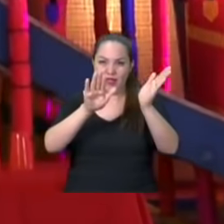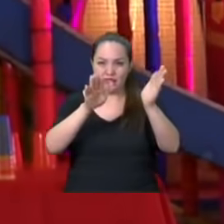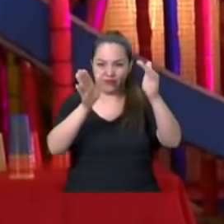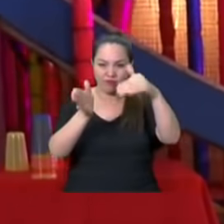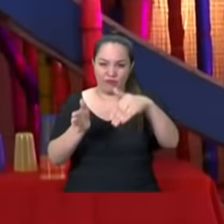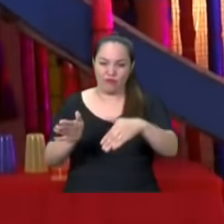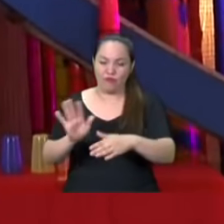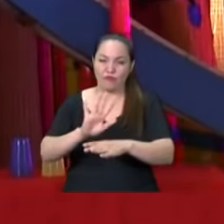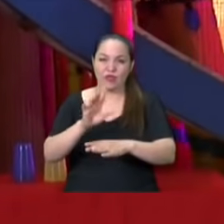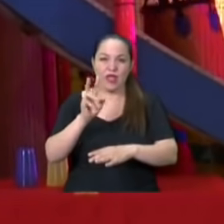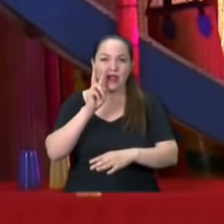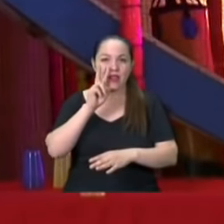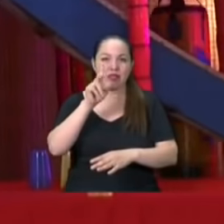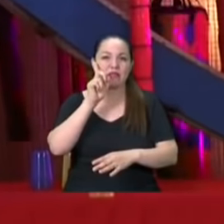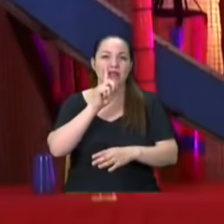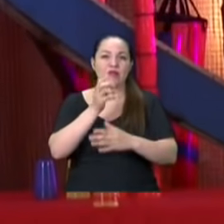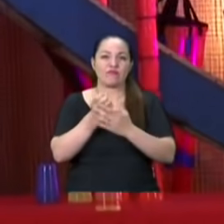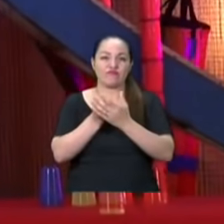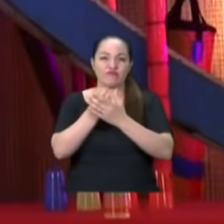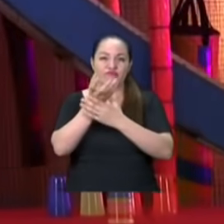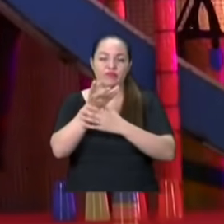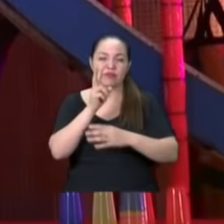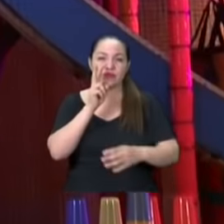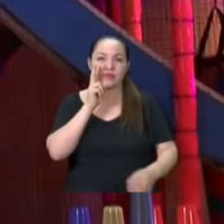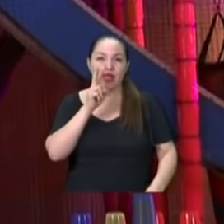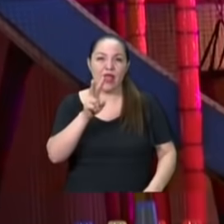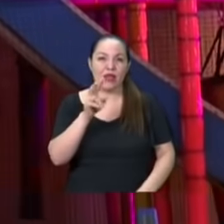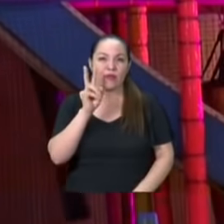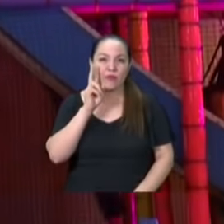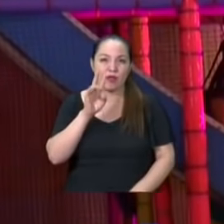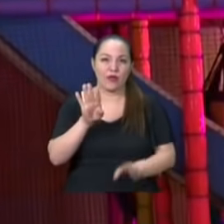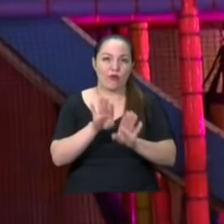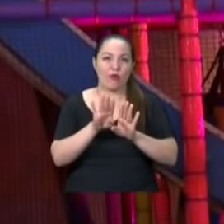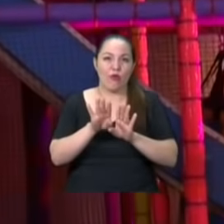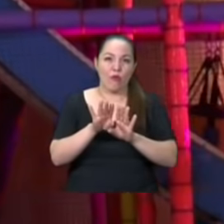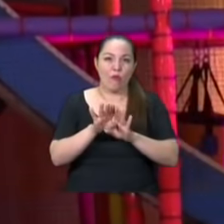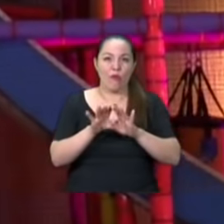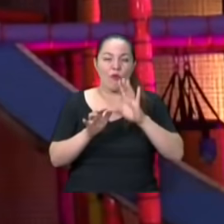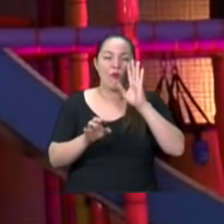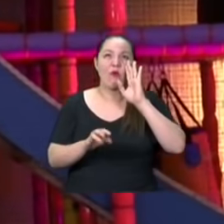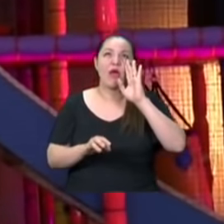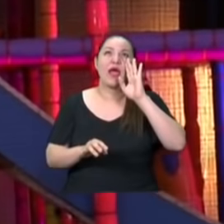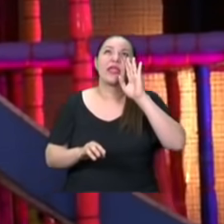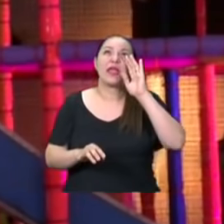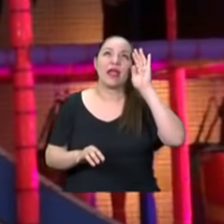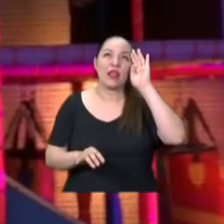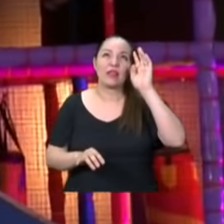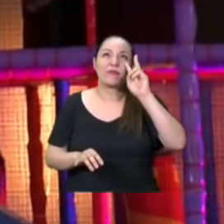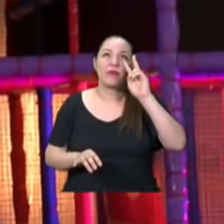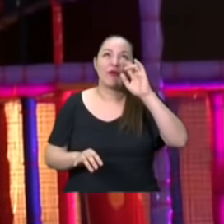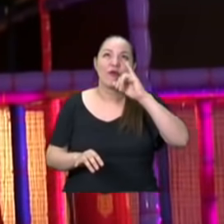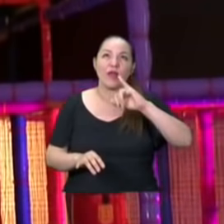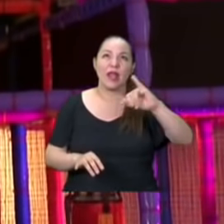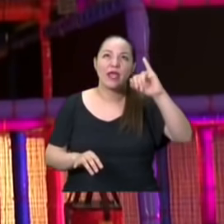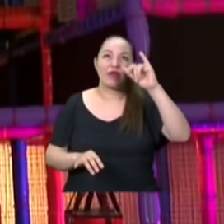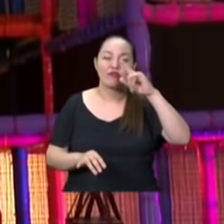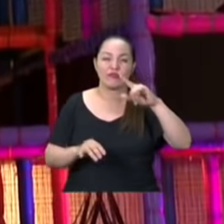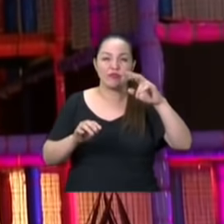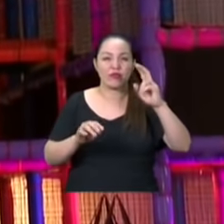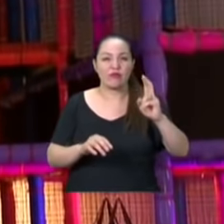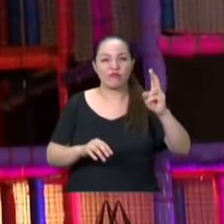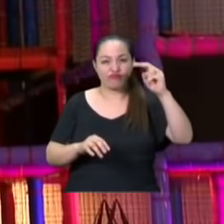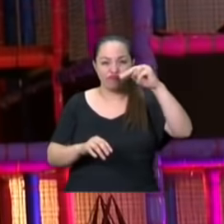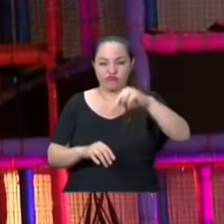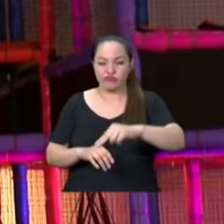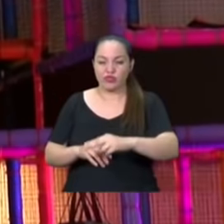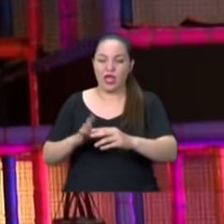están las dos chicas entrando a lo que es el laberinto. Tienen que llegar hacia la parte de arriba y caer a lo que es la alberca de pelotas. Vamos a ver,